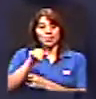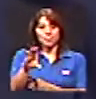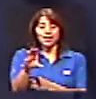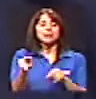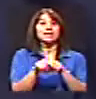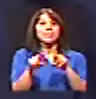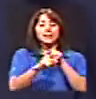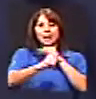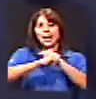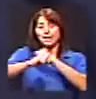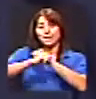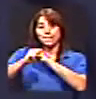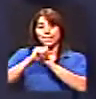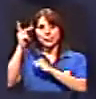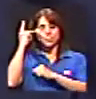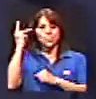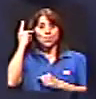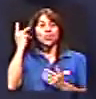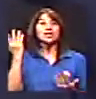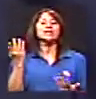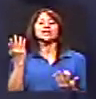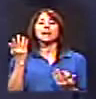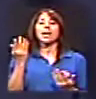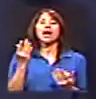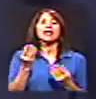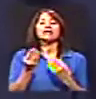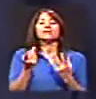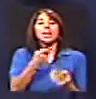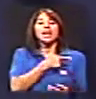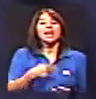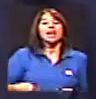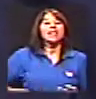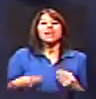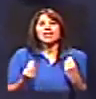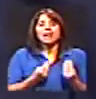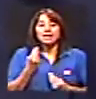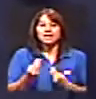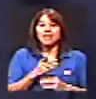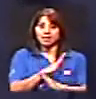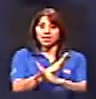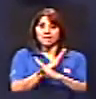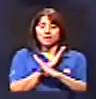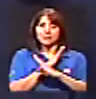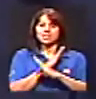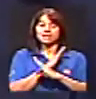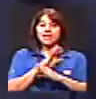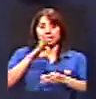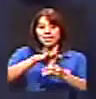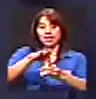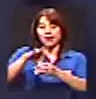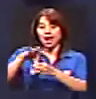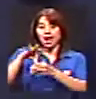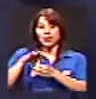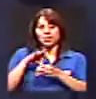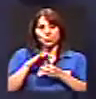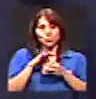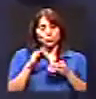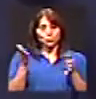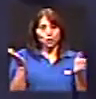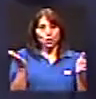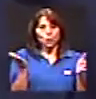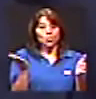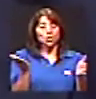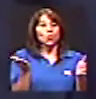campaña política, particularmente en Heredia, es la defensa del pequeño agricultor costarricense, que está muy